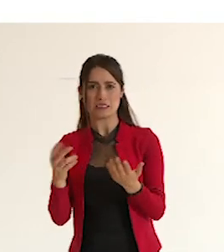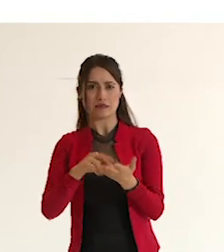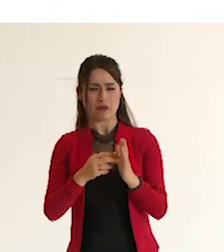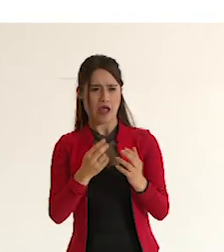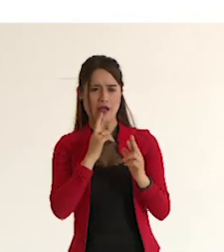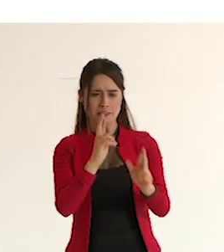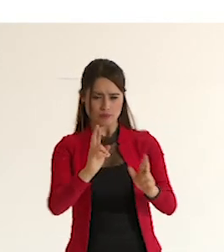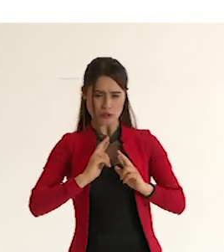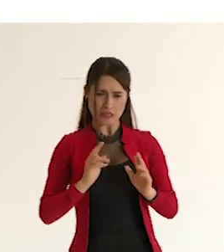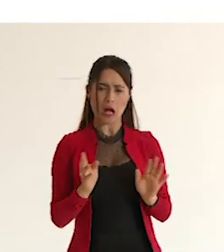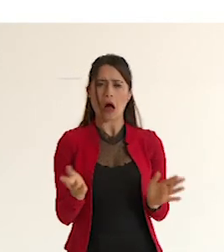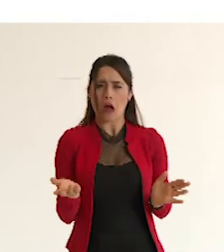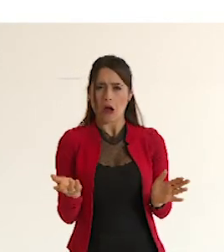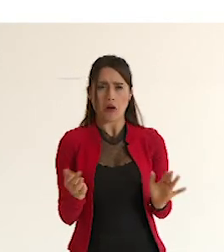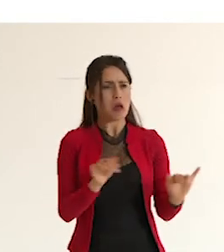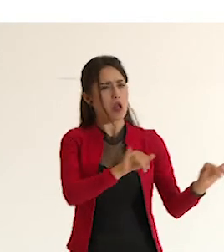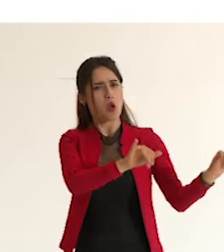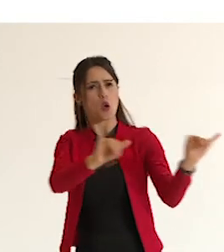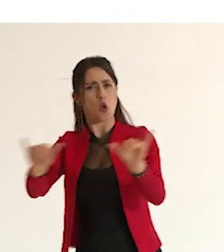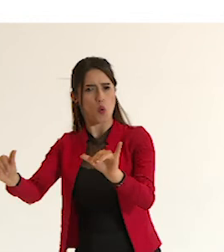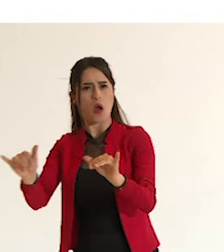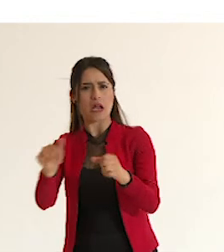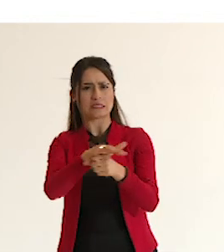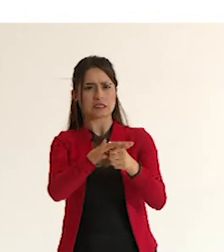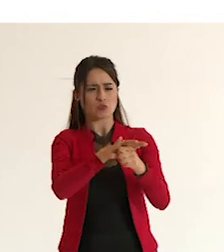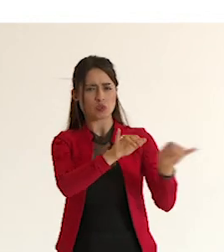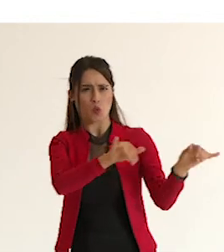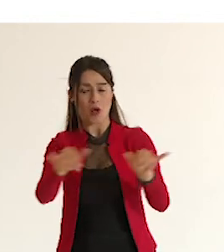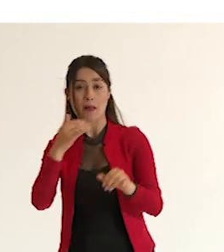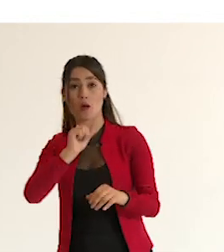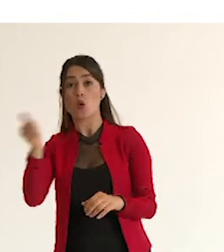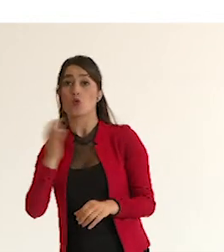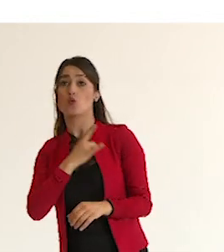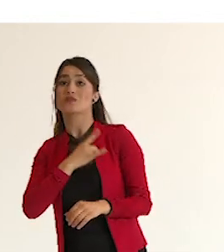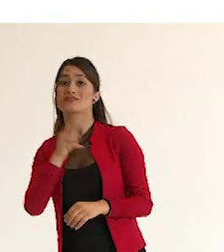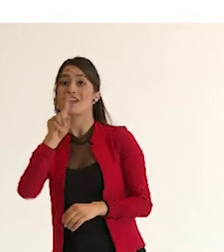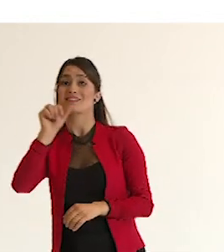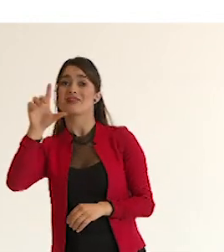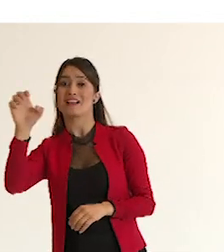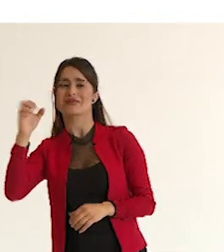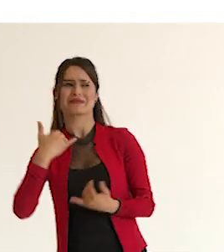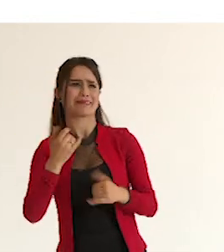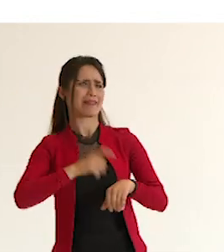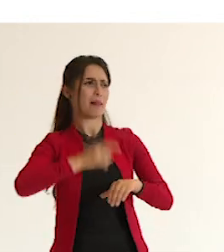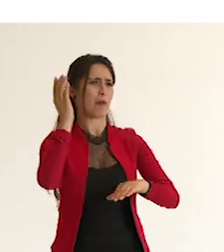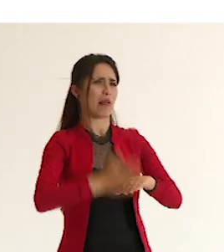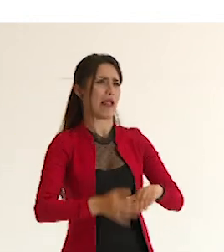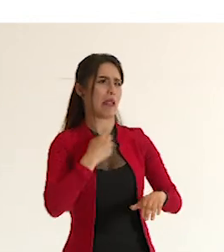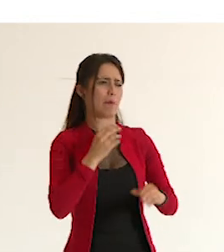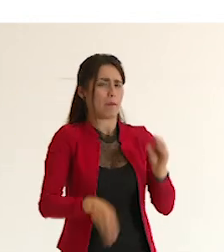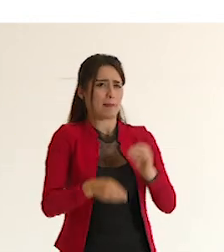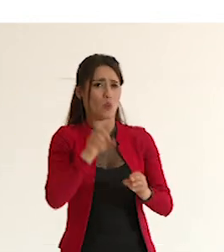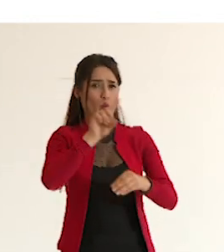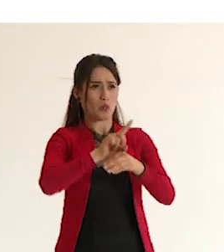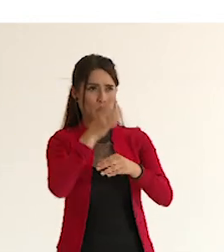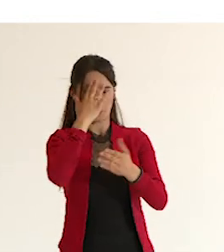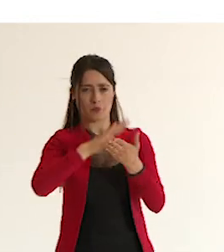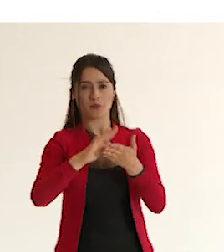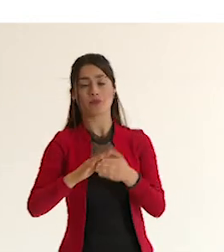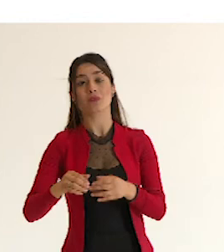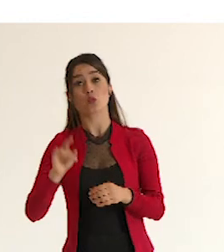sin embargo si ustedes miran la respuesta a la salle y me va a tomar un minuto más ya se me acabó el tiempo pero con esto termino